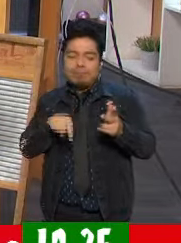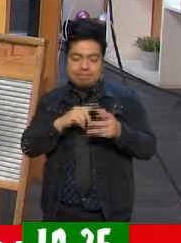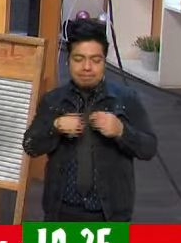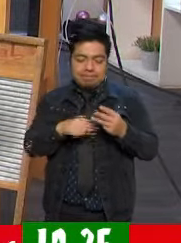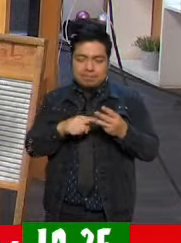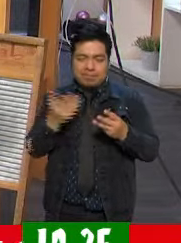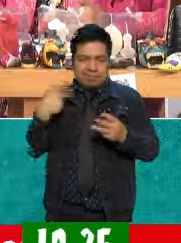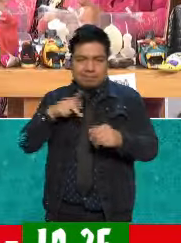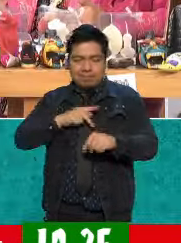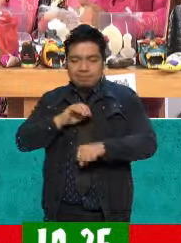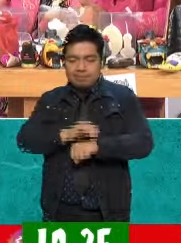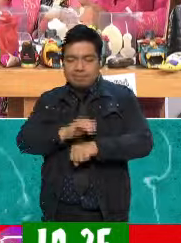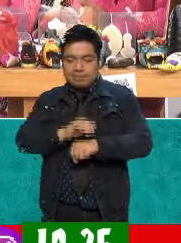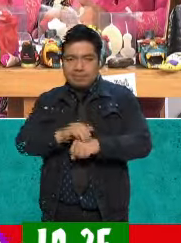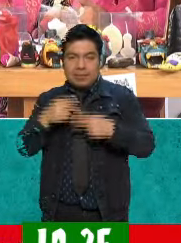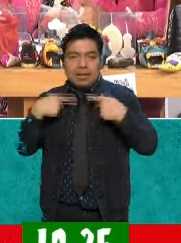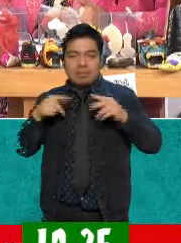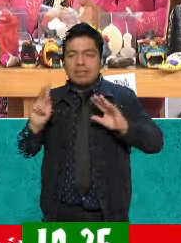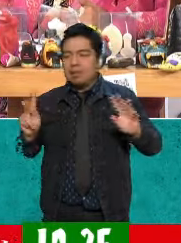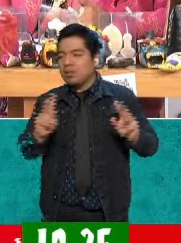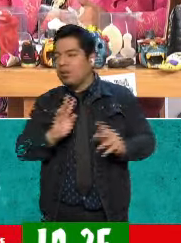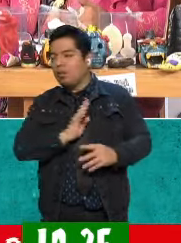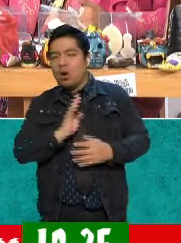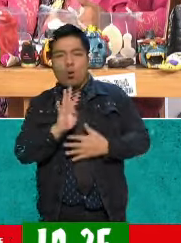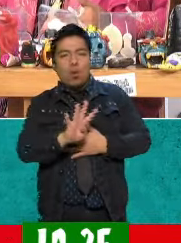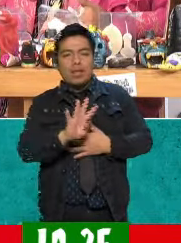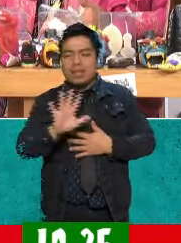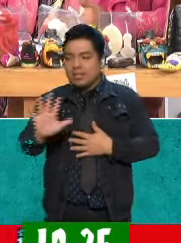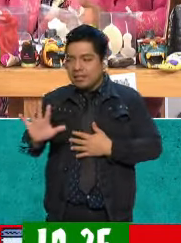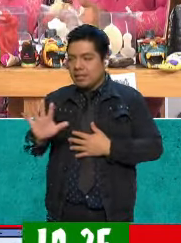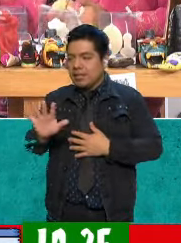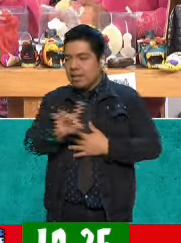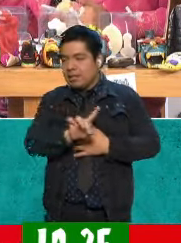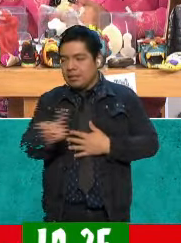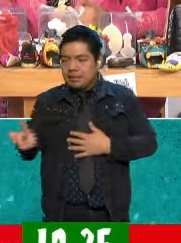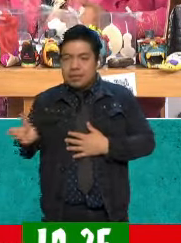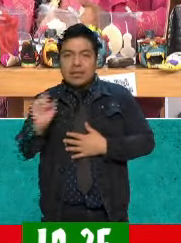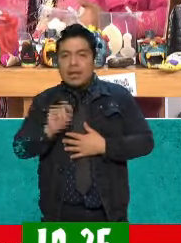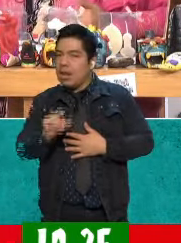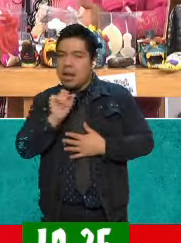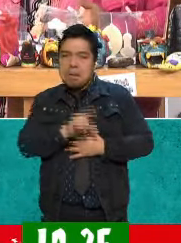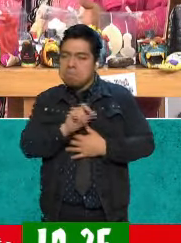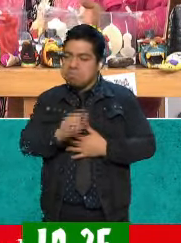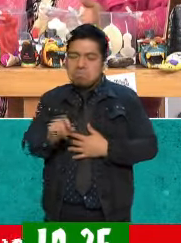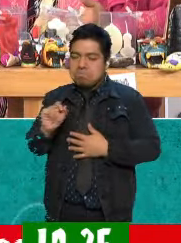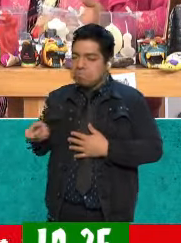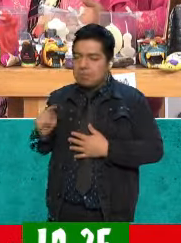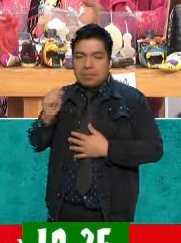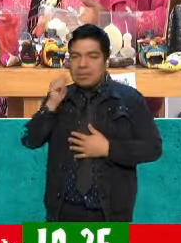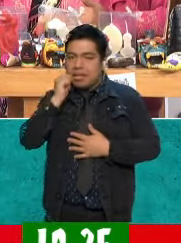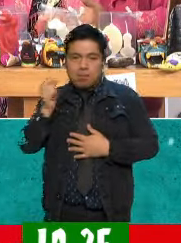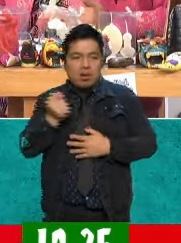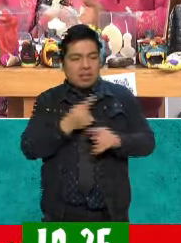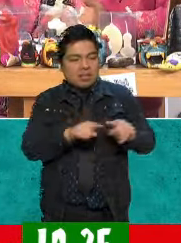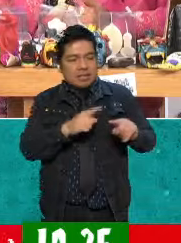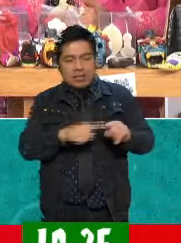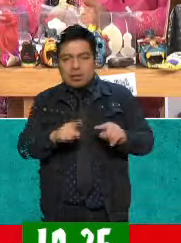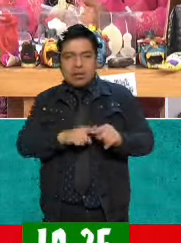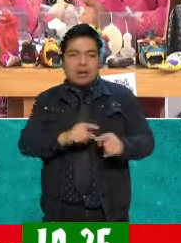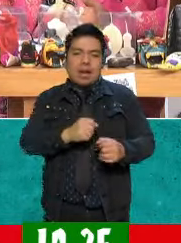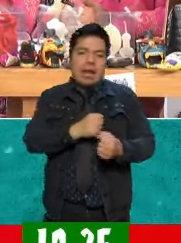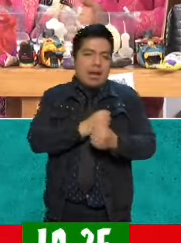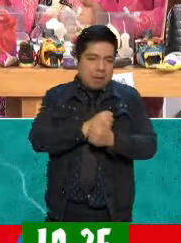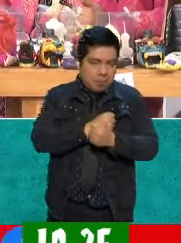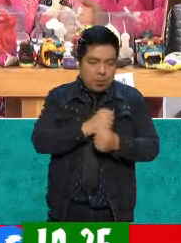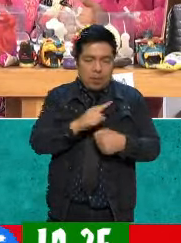tenía un cuate que era muy mujeriejo. Entonces, cuando tienes 4 o 5 así asuntos. A todas hay que decir igual. Diles igual a todas, aunque todas sean distintas.